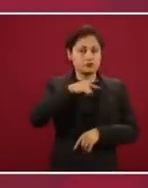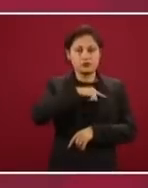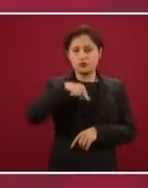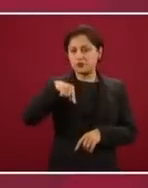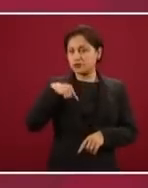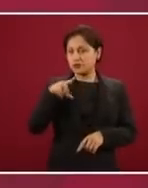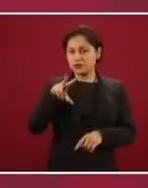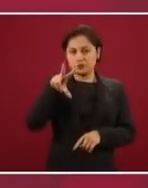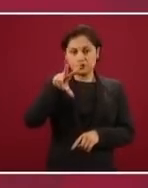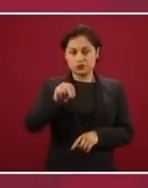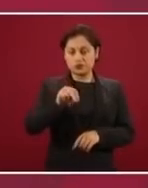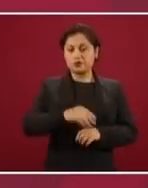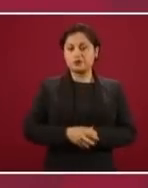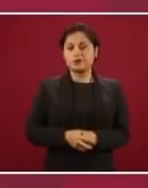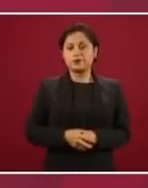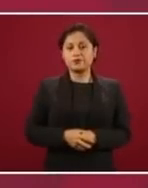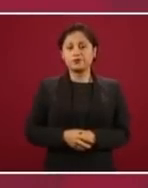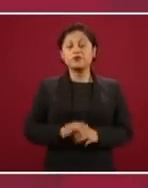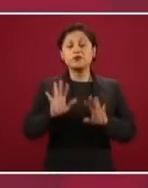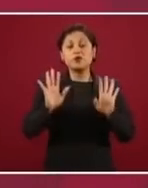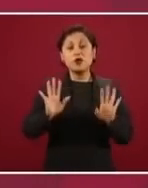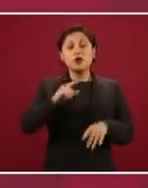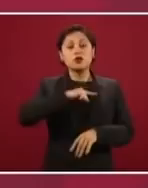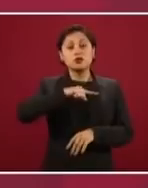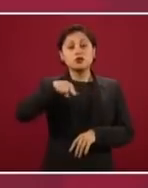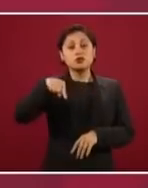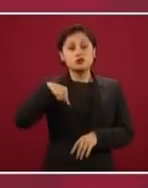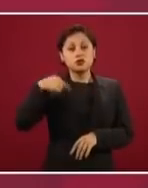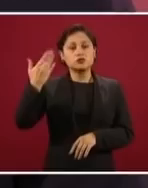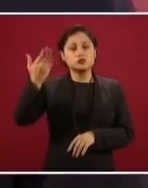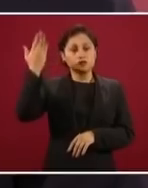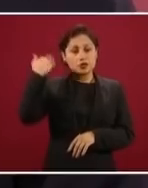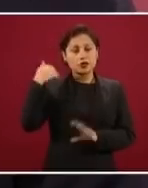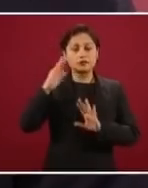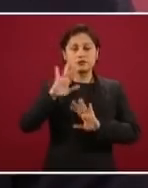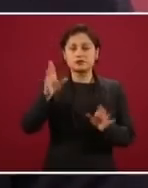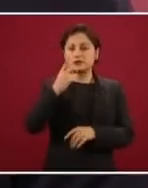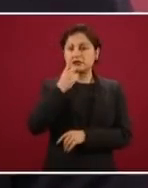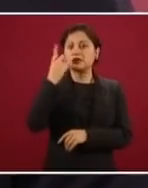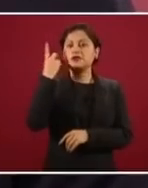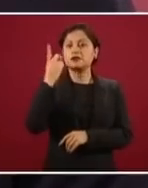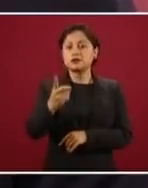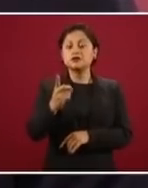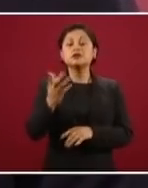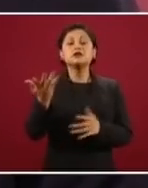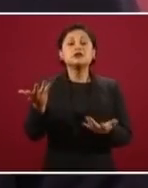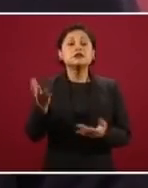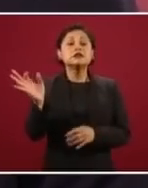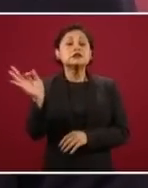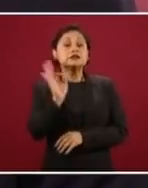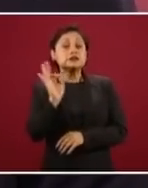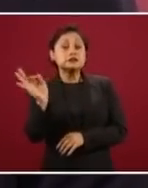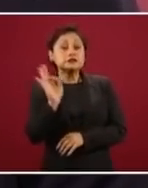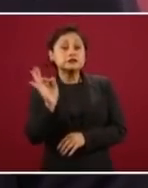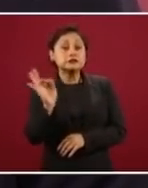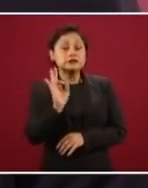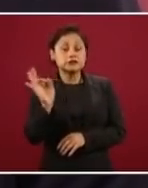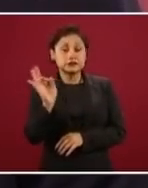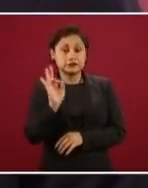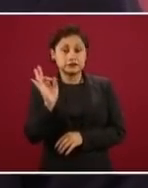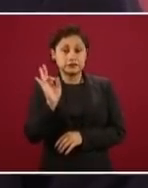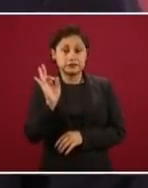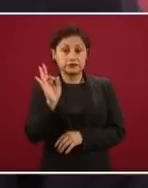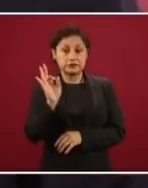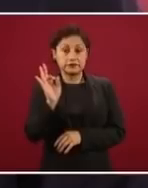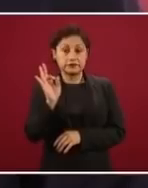solo presentaríamos denuncia contra los expresidentes si